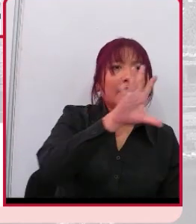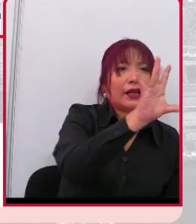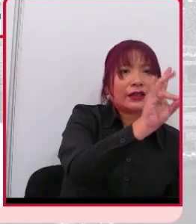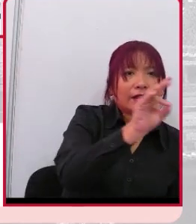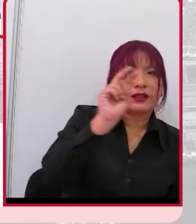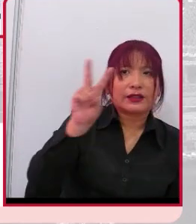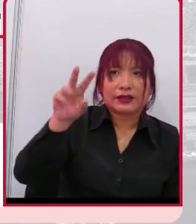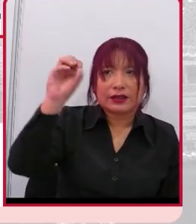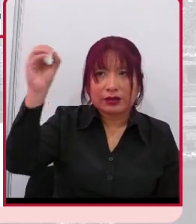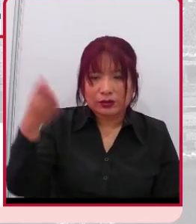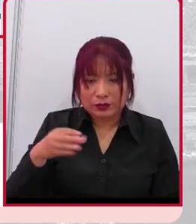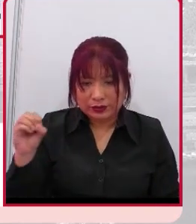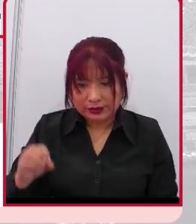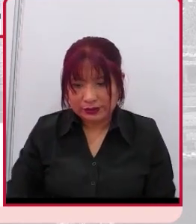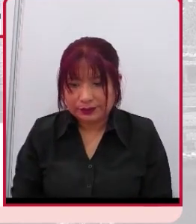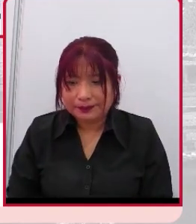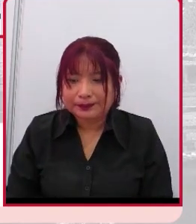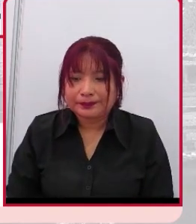72%.